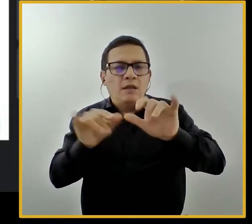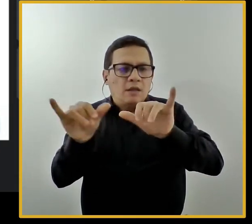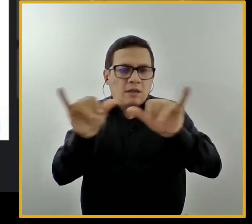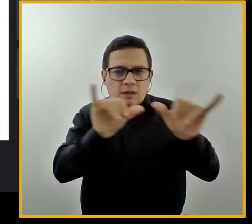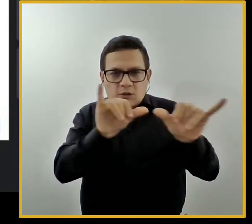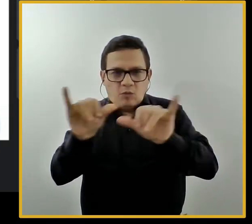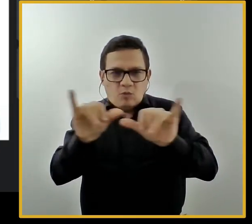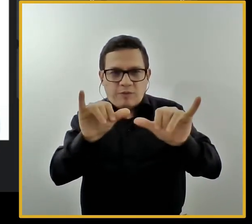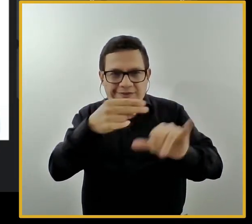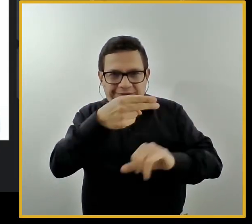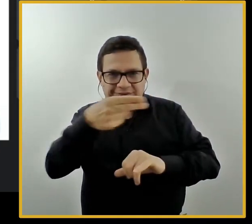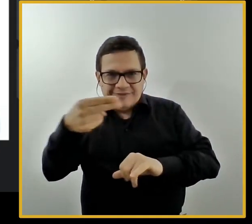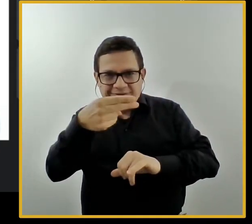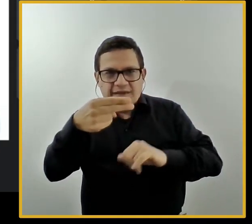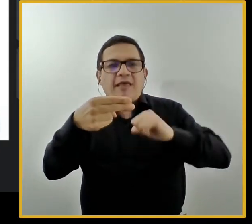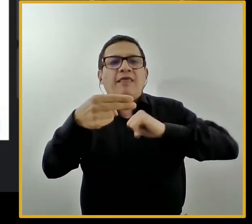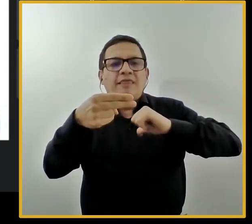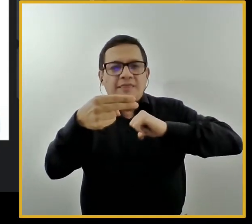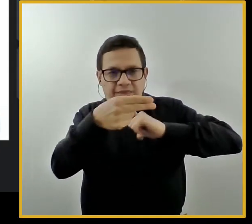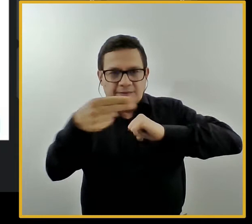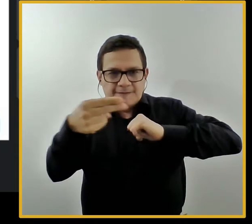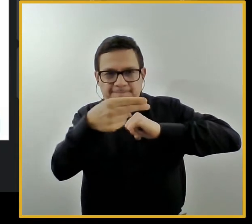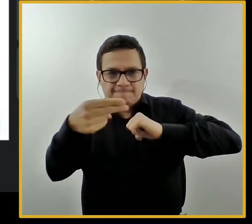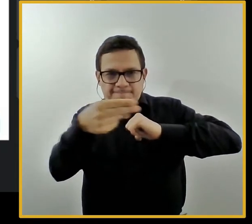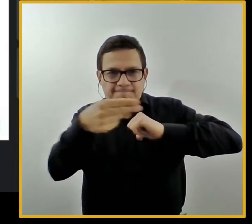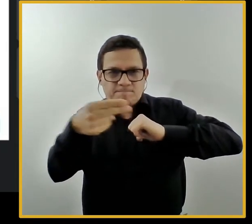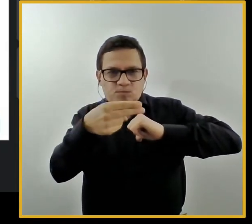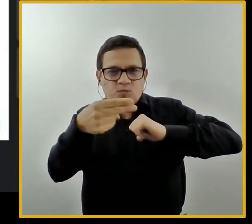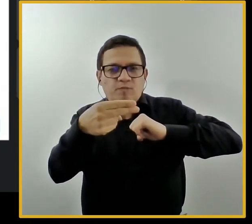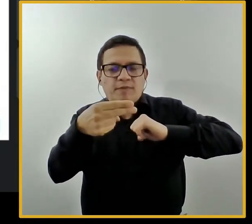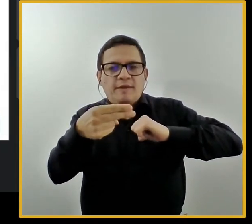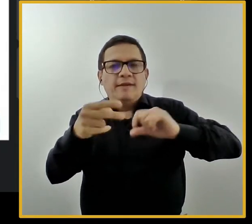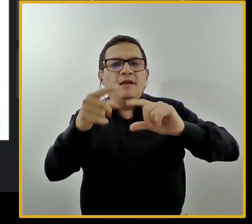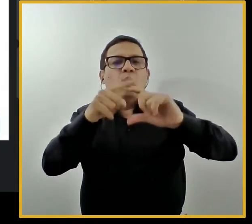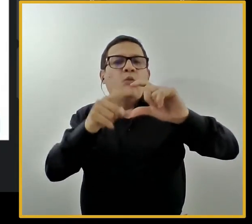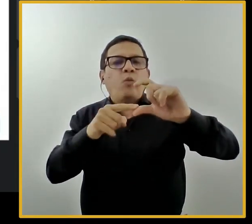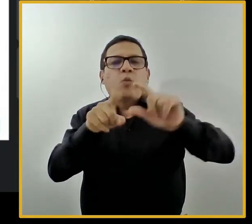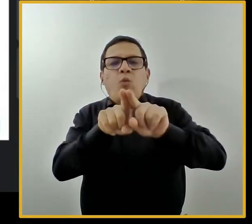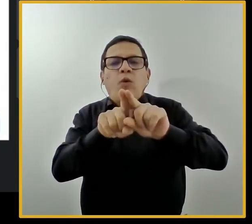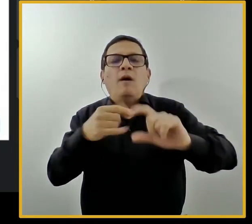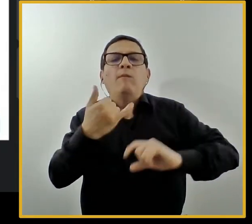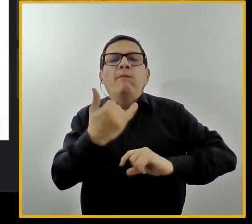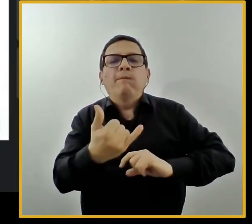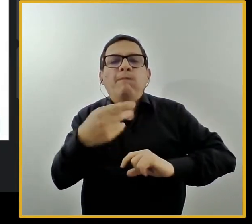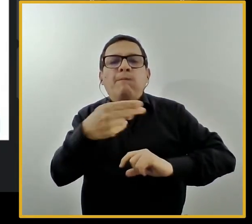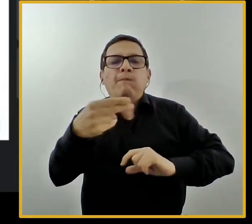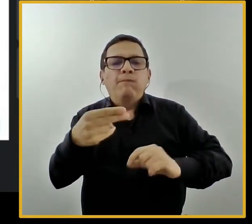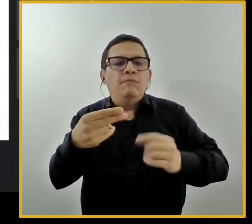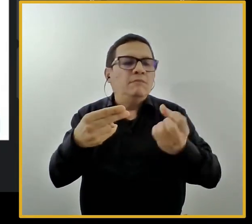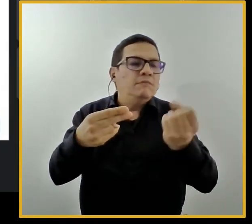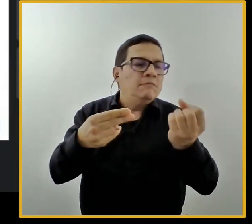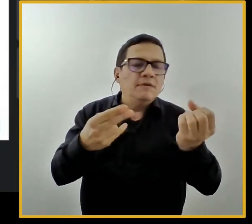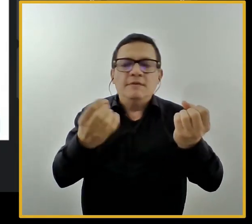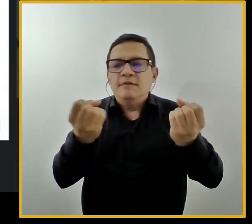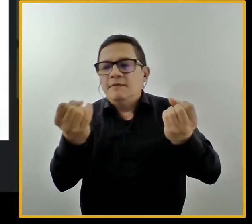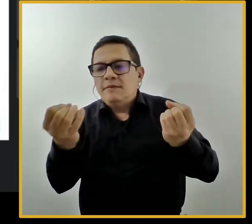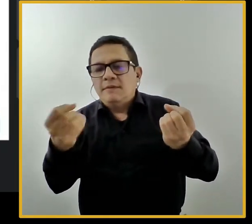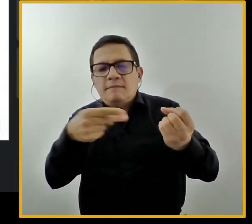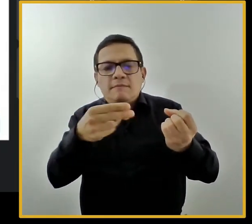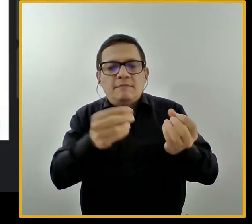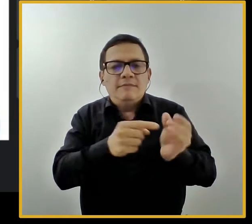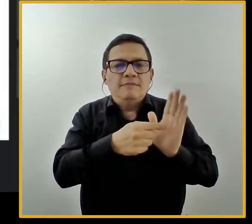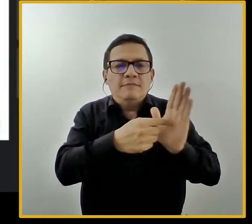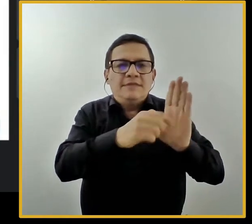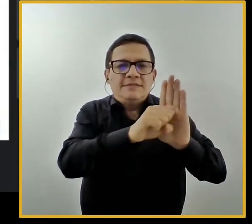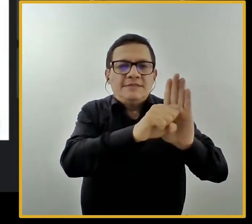igualdad, ¿cierto? Porque cuando nosotros definimos ecuación, la definimos como una igualdad entre dos expresiones, ¿cierto? Que